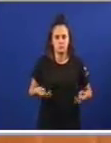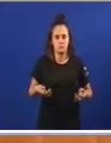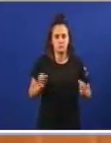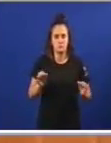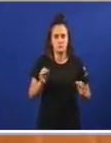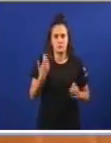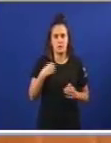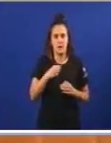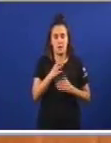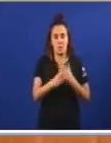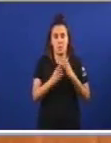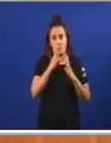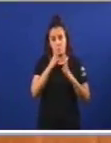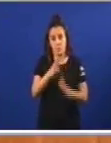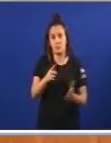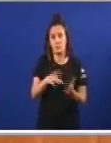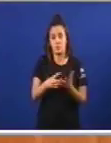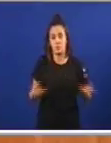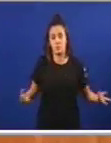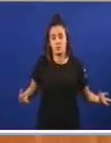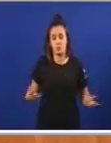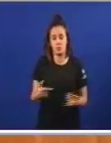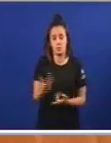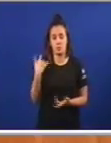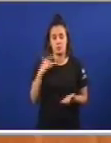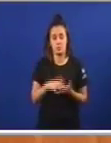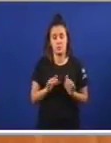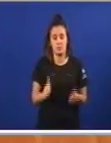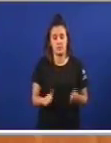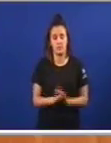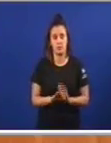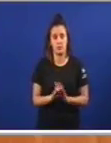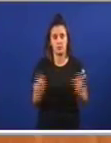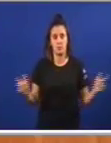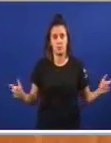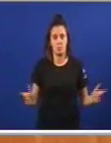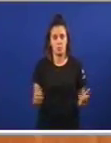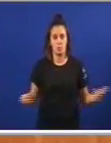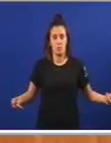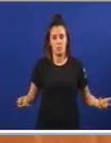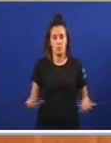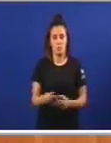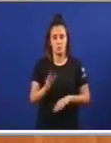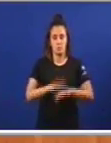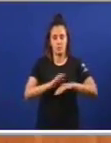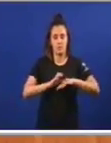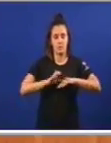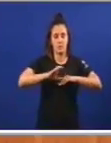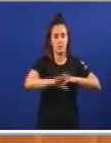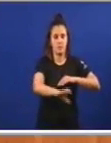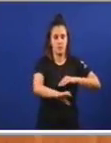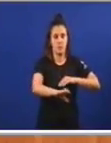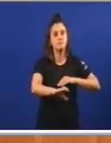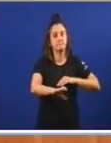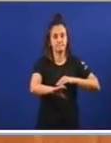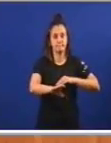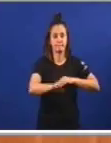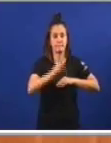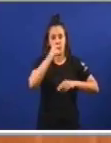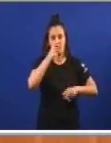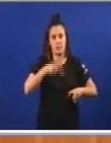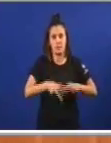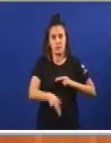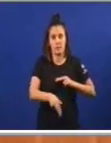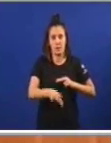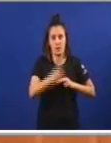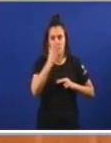2 legislaturas, os recortes aplicados dende o inicio da crise económica a todas as partidas adicadas precisamente á prevención